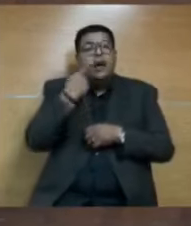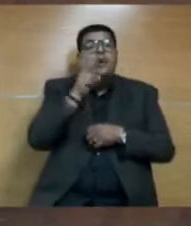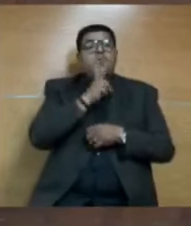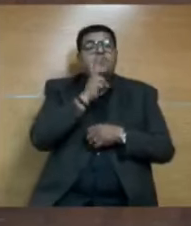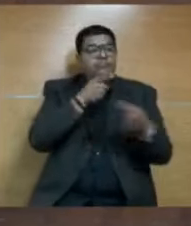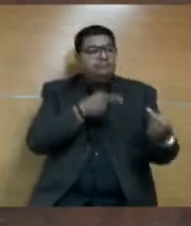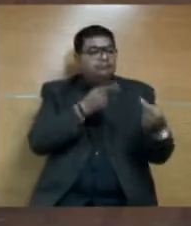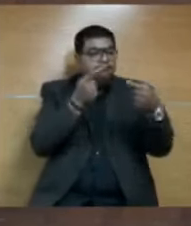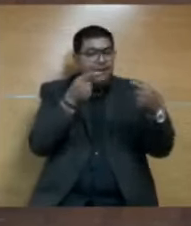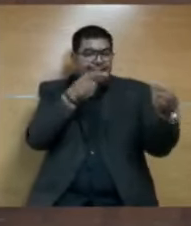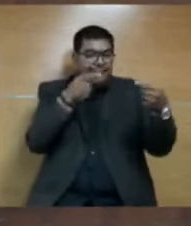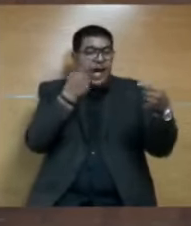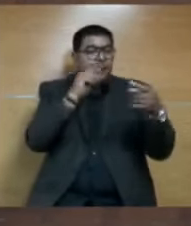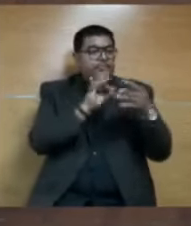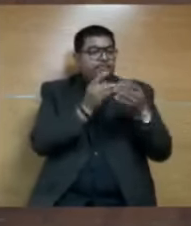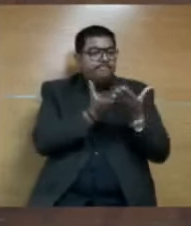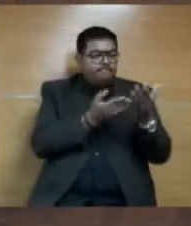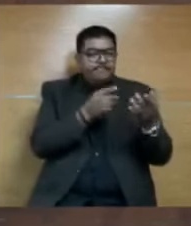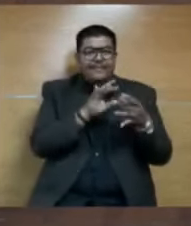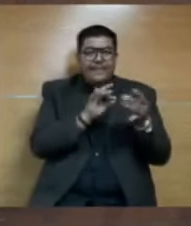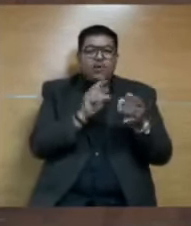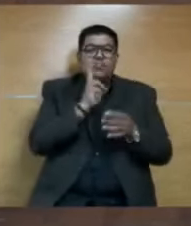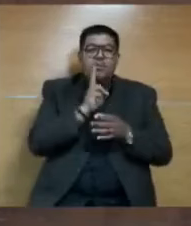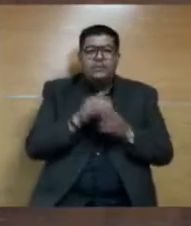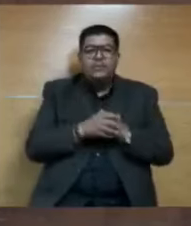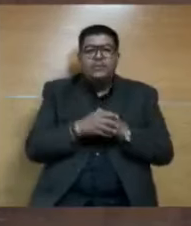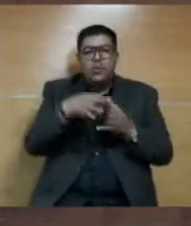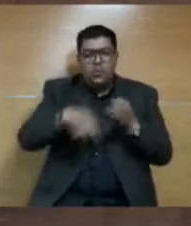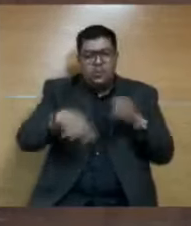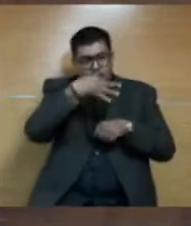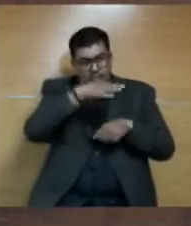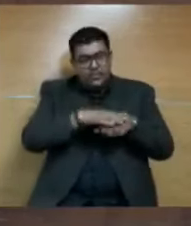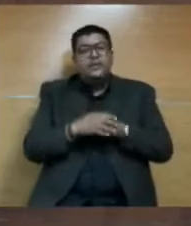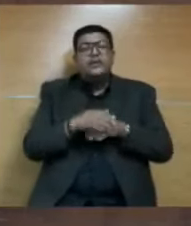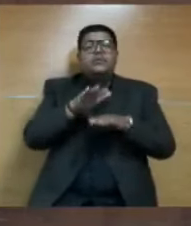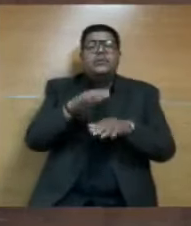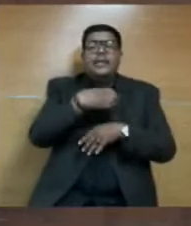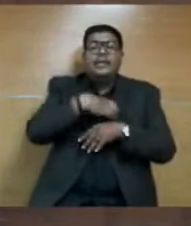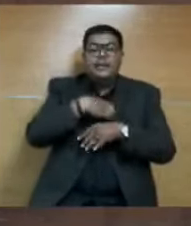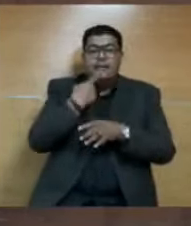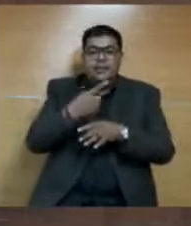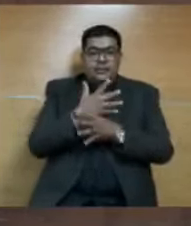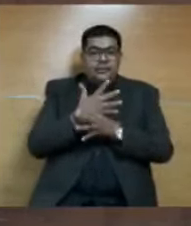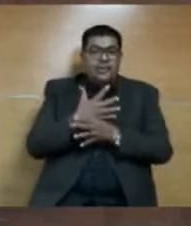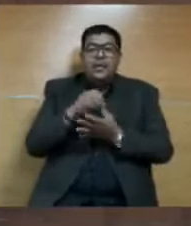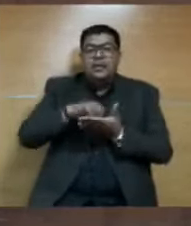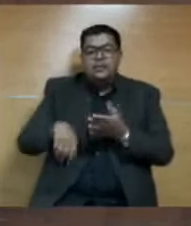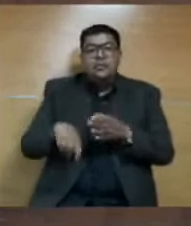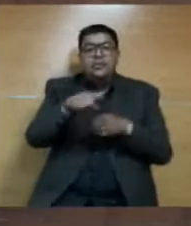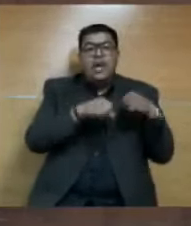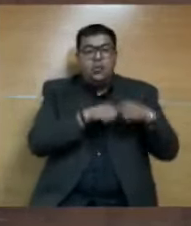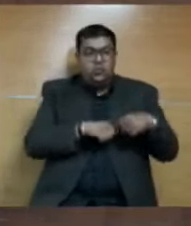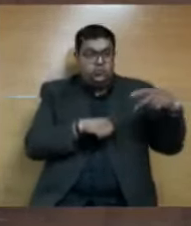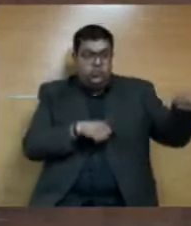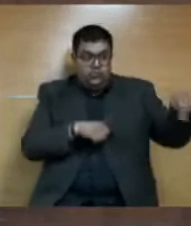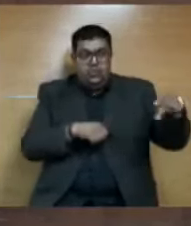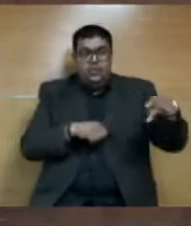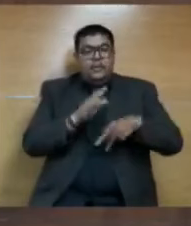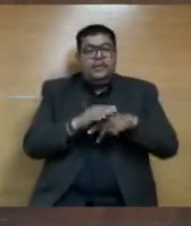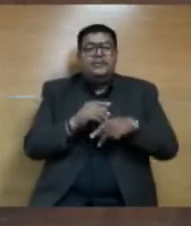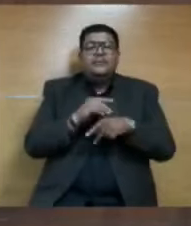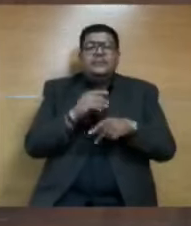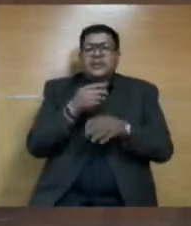autoridad responsable para desestimar su agravio. Finalmente, respecto del agravio consistente en que la autoridad responsable